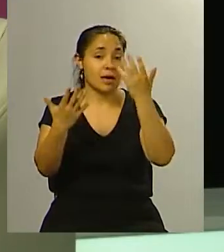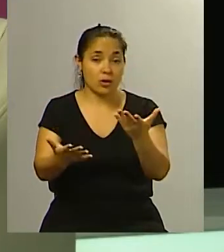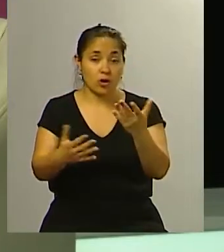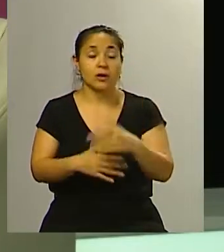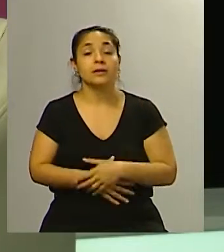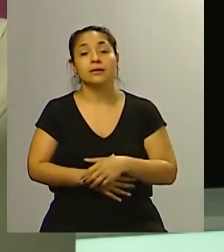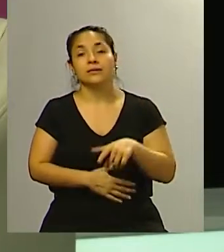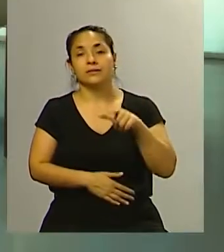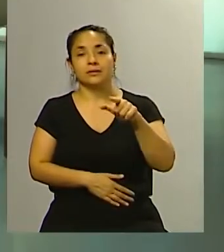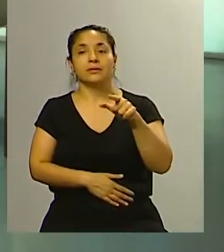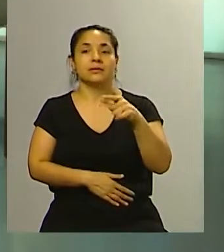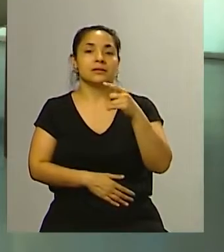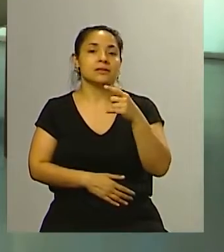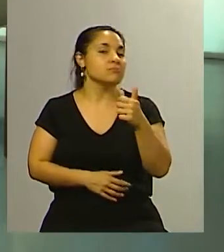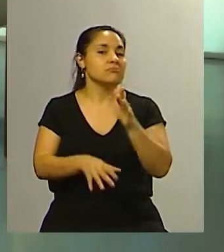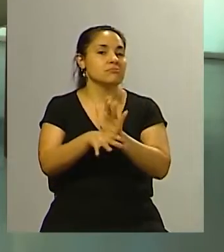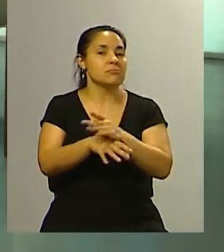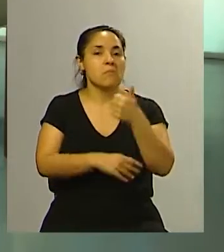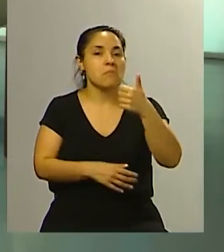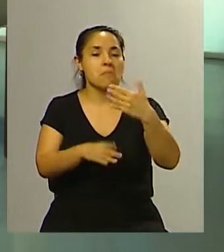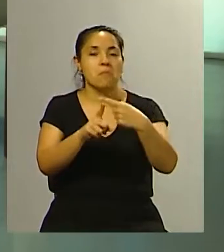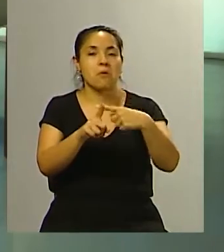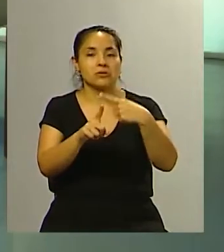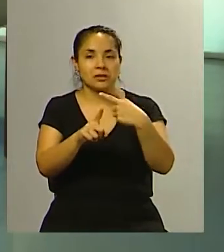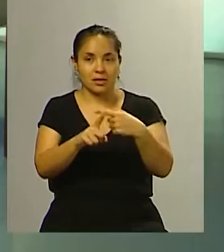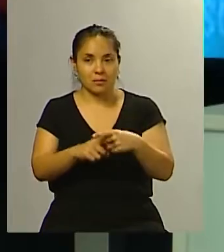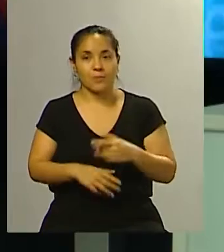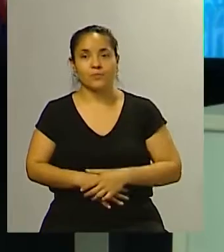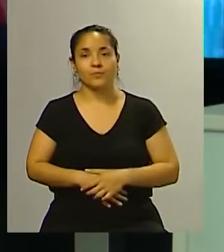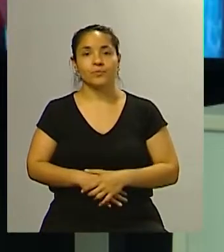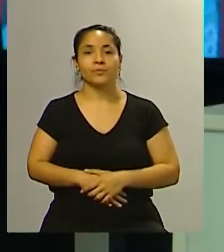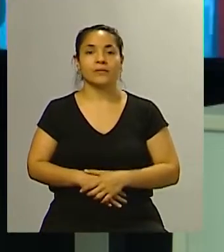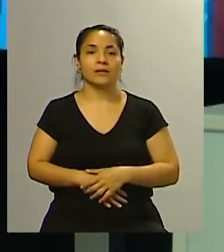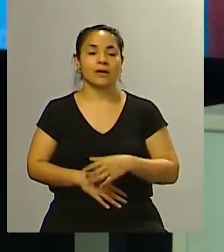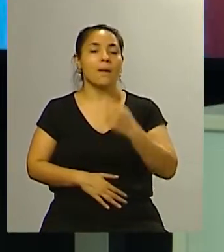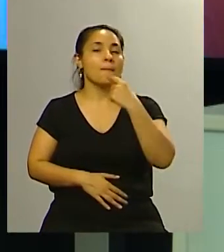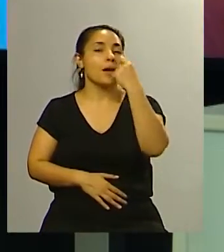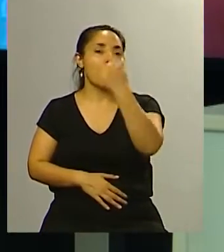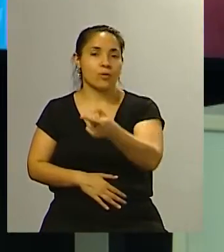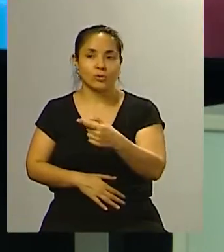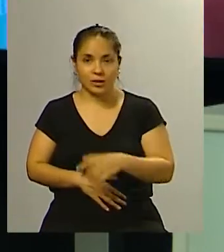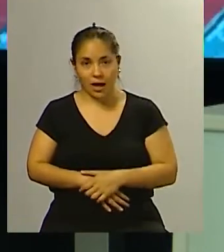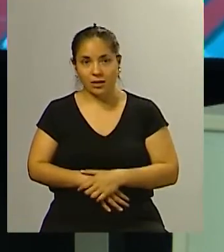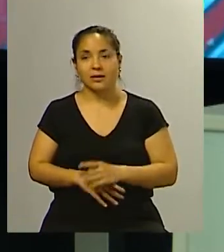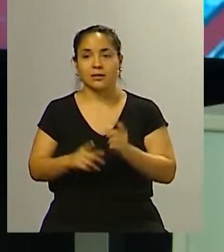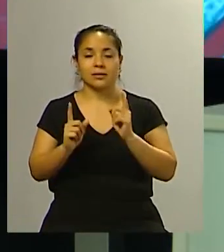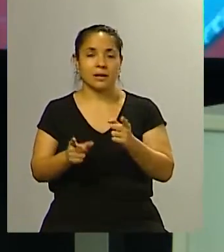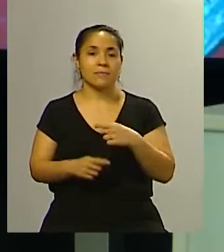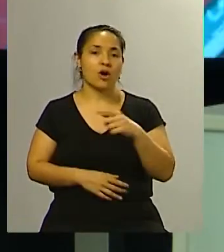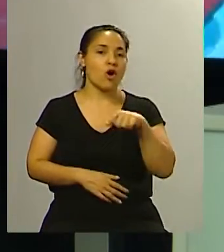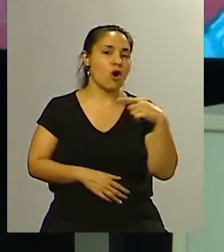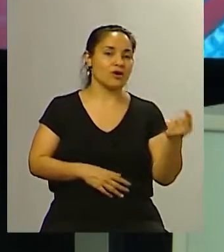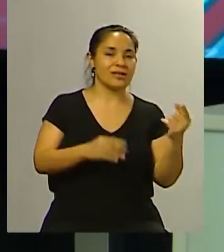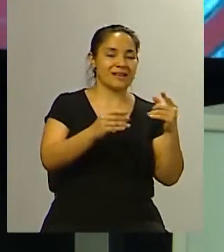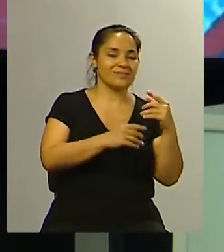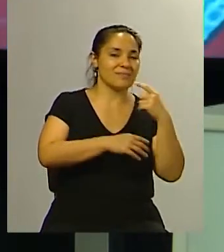es algo muy bueno, le hace muy bien al sistema educativo. Nora, no quiero dejar de preguntarte, porque también lo hacíamos hace un ratito con Romina